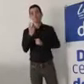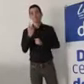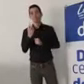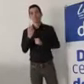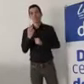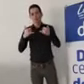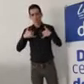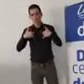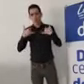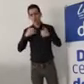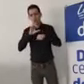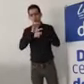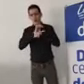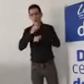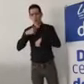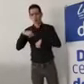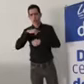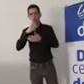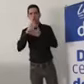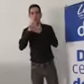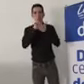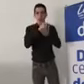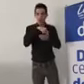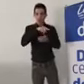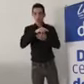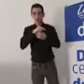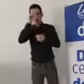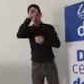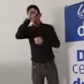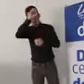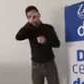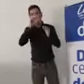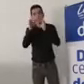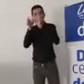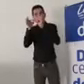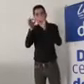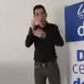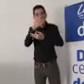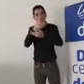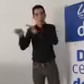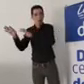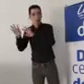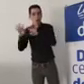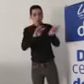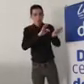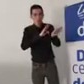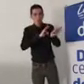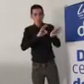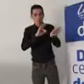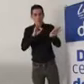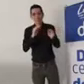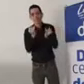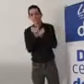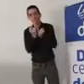de participación y de diálogo institucional, la voz de los niños y las niñas en todo lo que tiene que ver con construcción de paz. Y en este